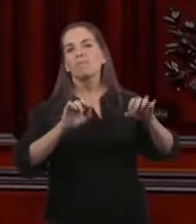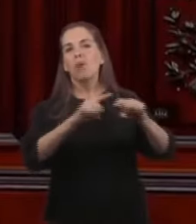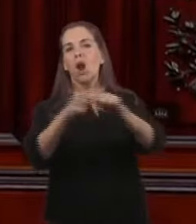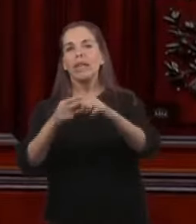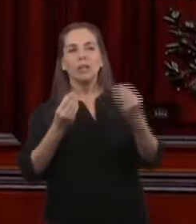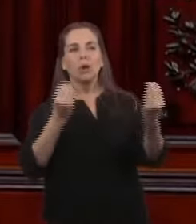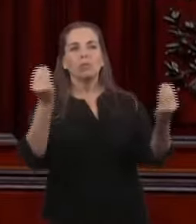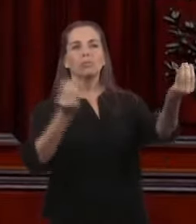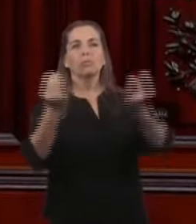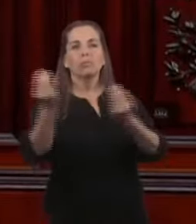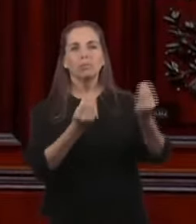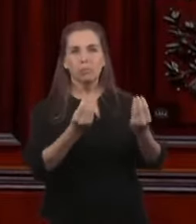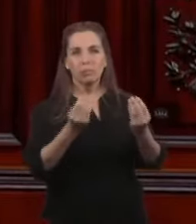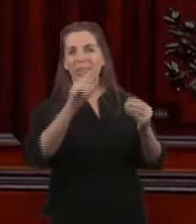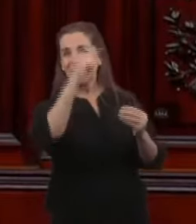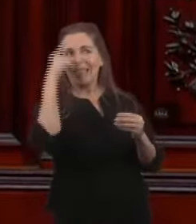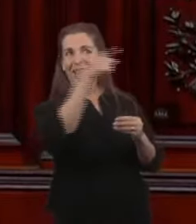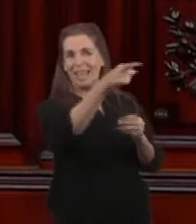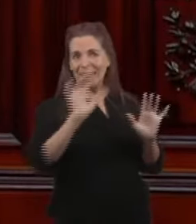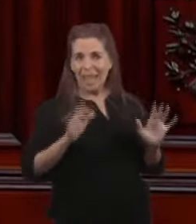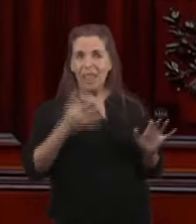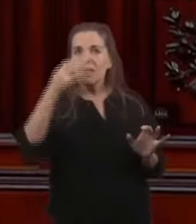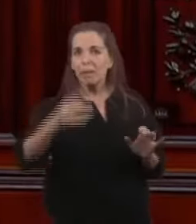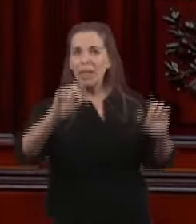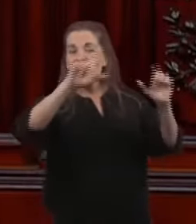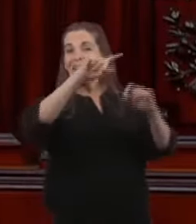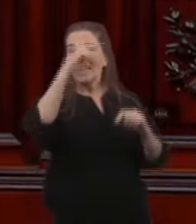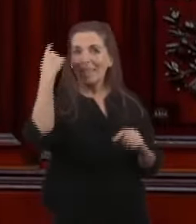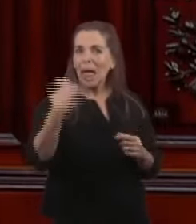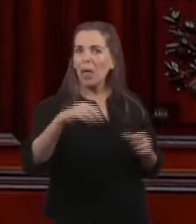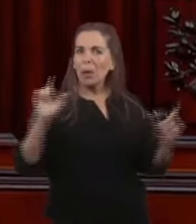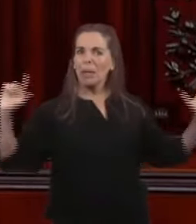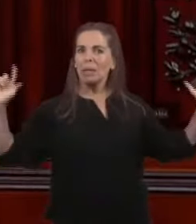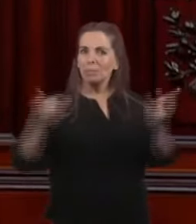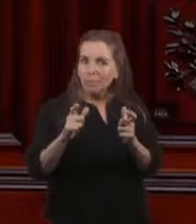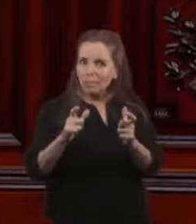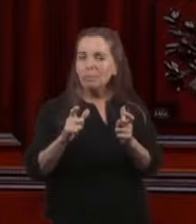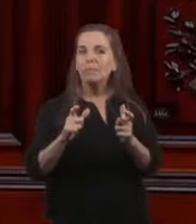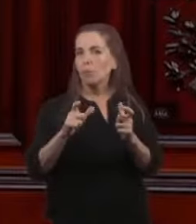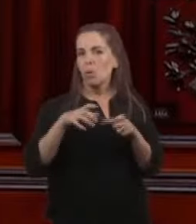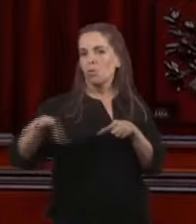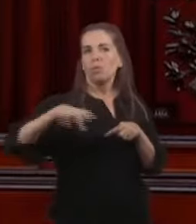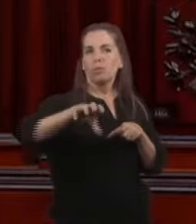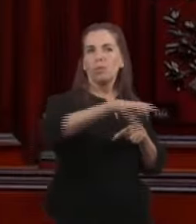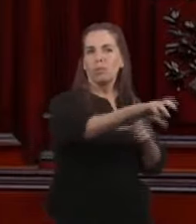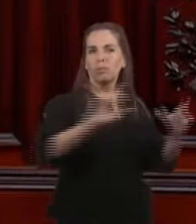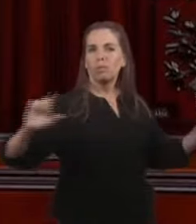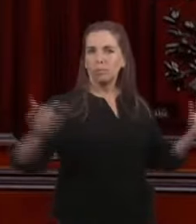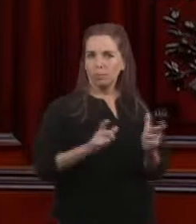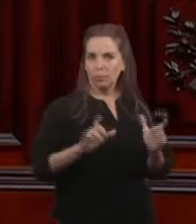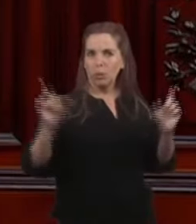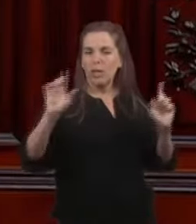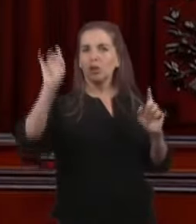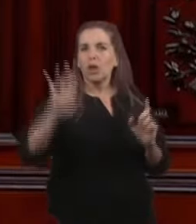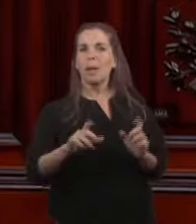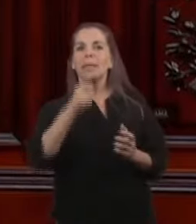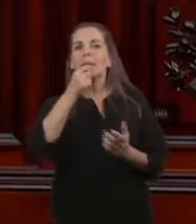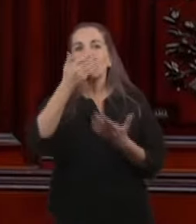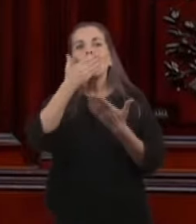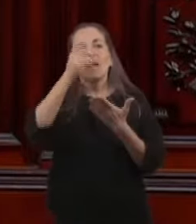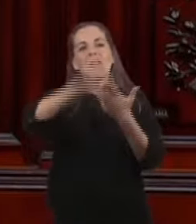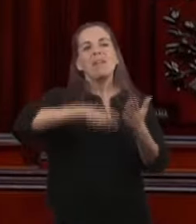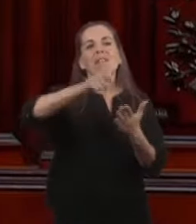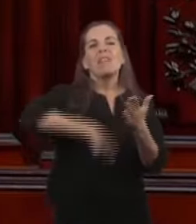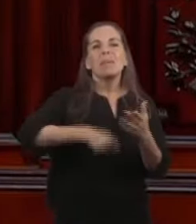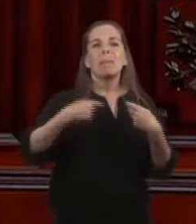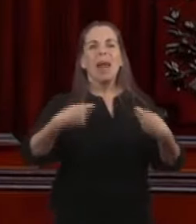cuando la mitad de esas áreas no deberían existir gestionar no es un director nacional firme una resolución para gastar millones